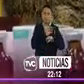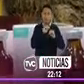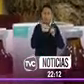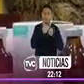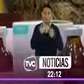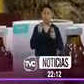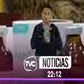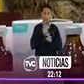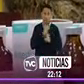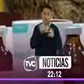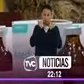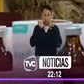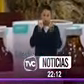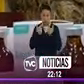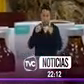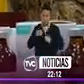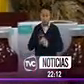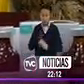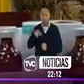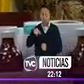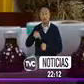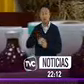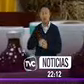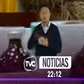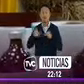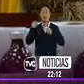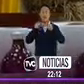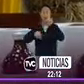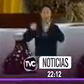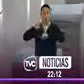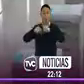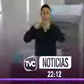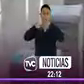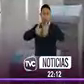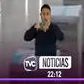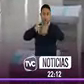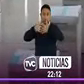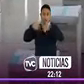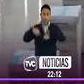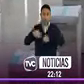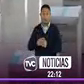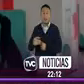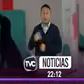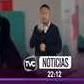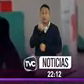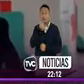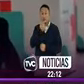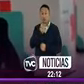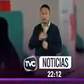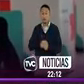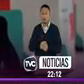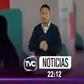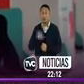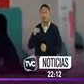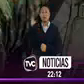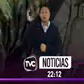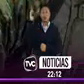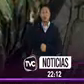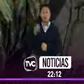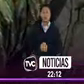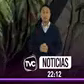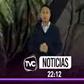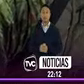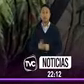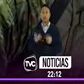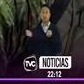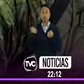organizada banda delictiva que se dedicaba al transporte de precursores químicos que sirven para la elaboración de anfetaminas en laboratorios de la frontera colombiana. En un